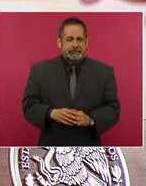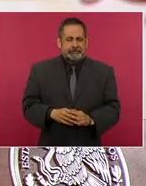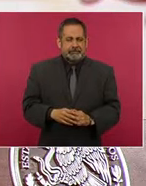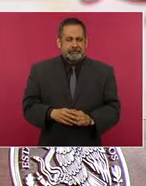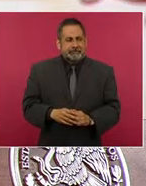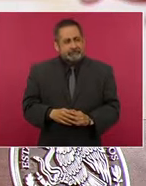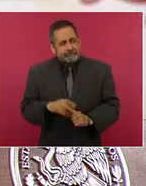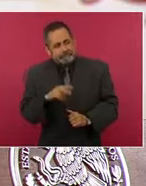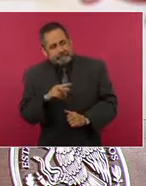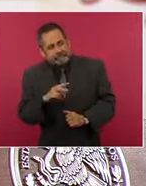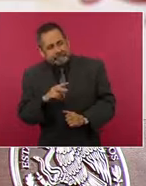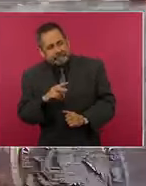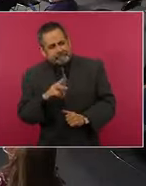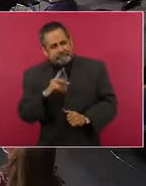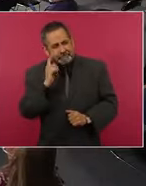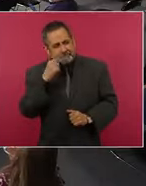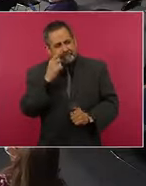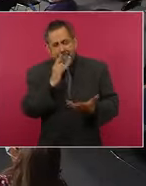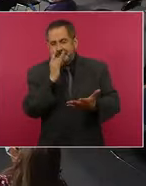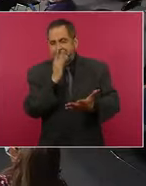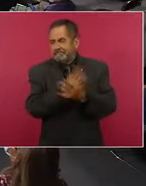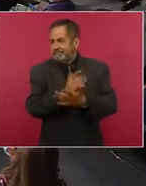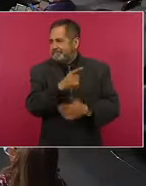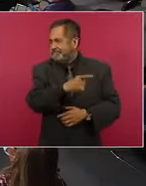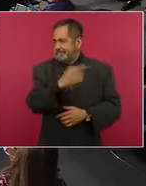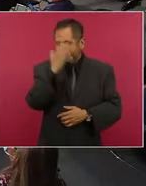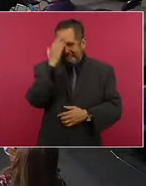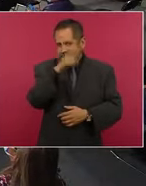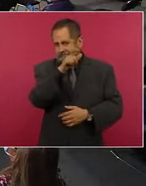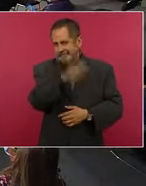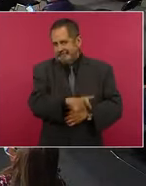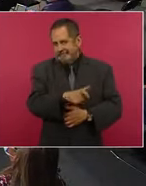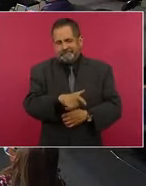de lejos, ya sabe uno, ahí vienen.